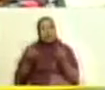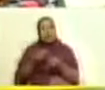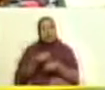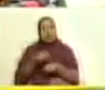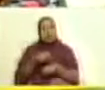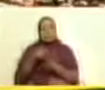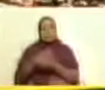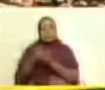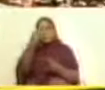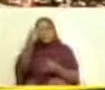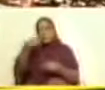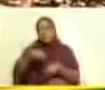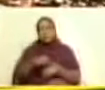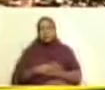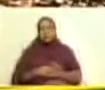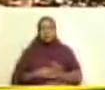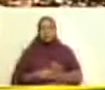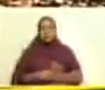estoy de acuerdo.